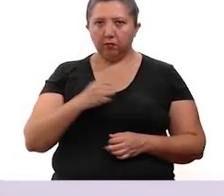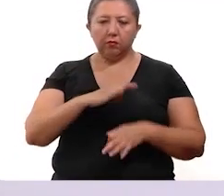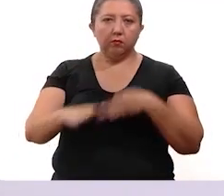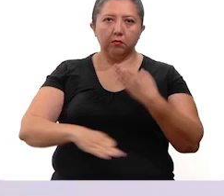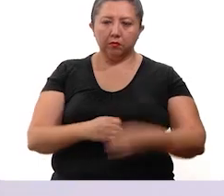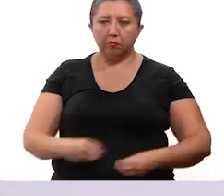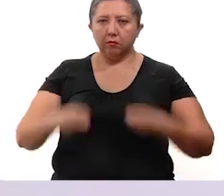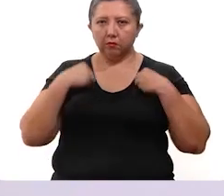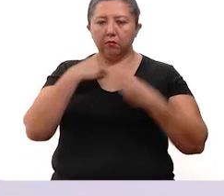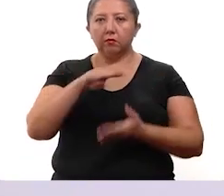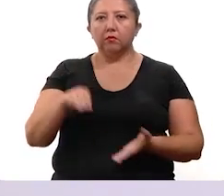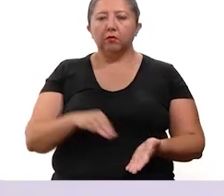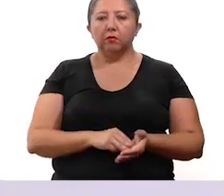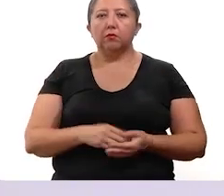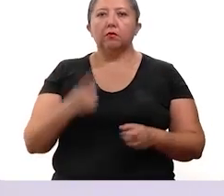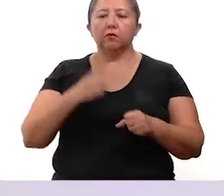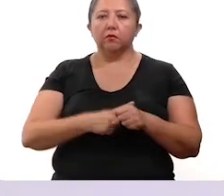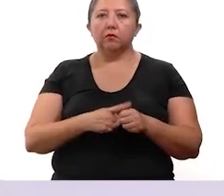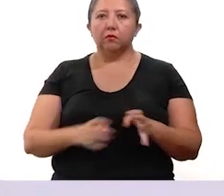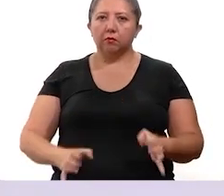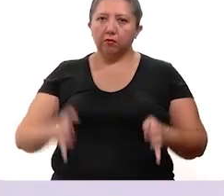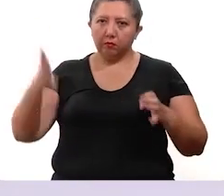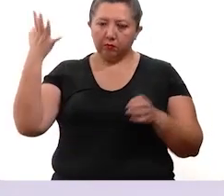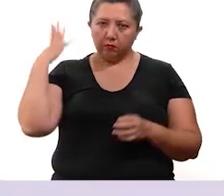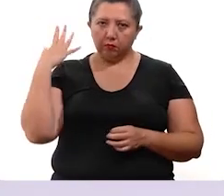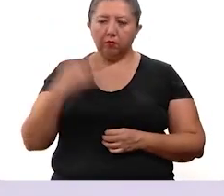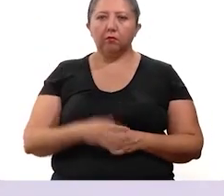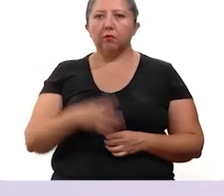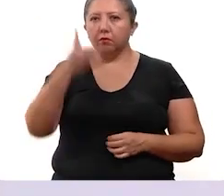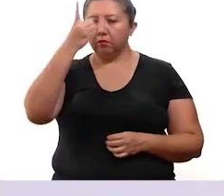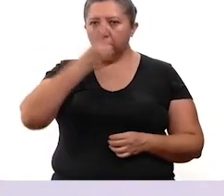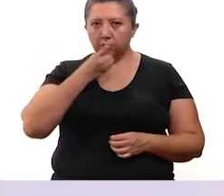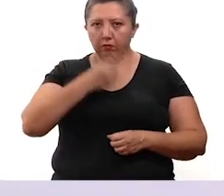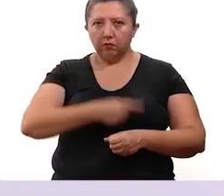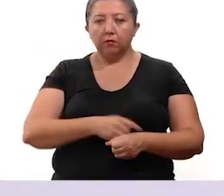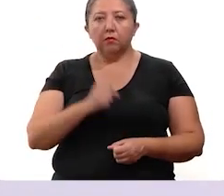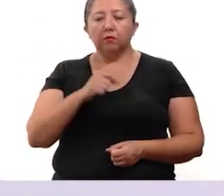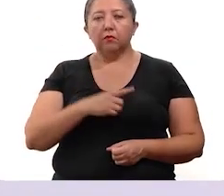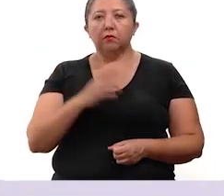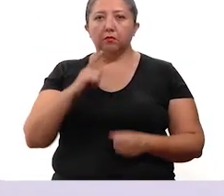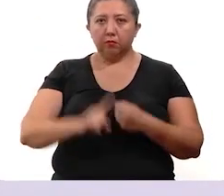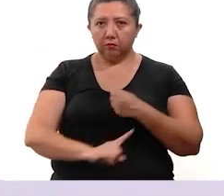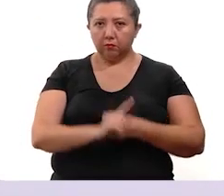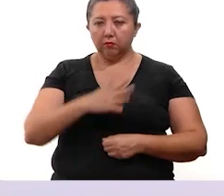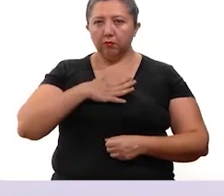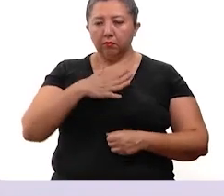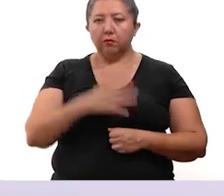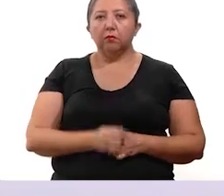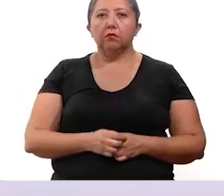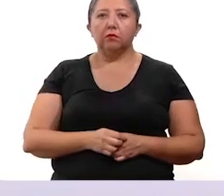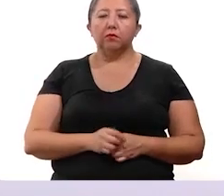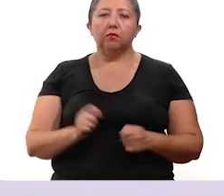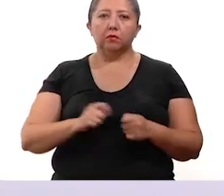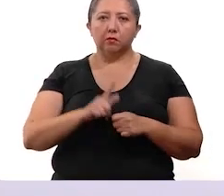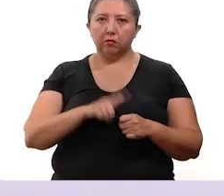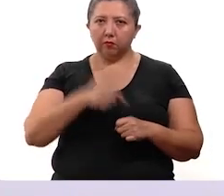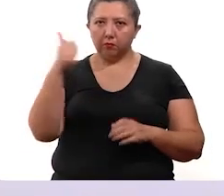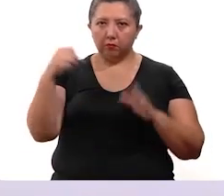todos residían en Mérida. Entre sus principales enfermedades se encontraban diabetes, EPOC e hipertensión. En total,